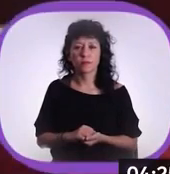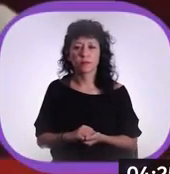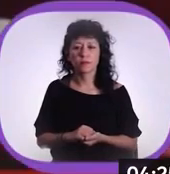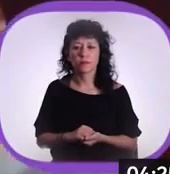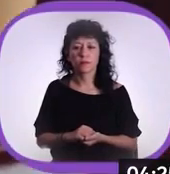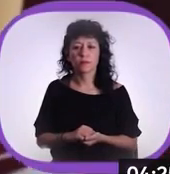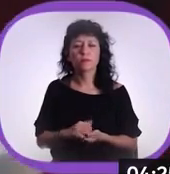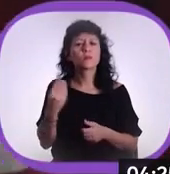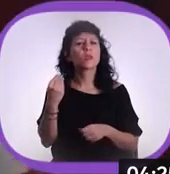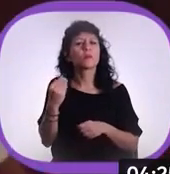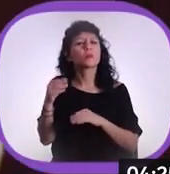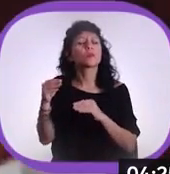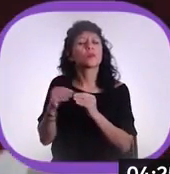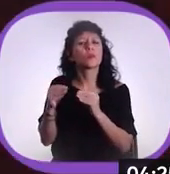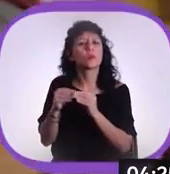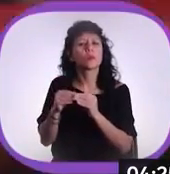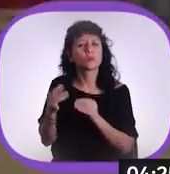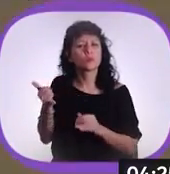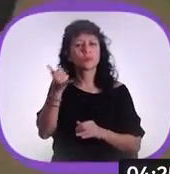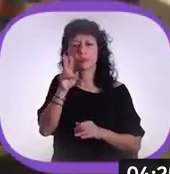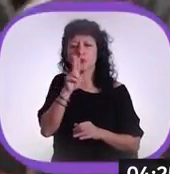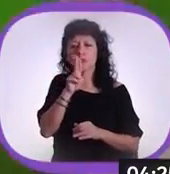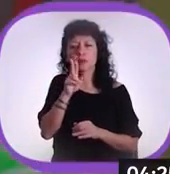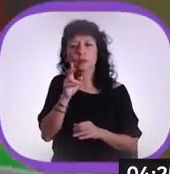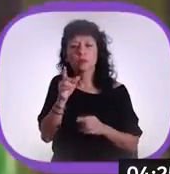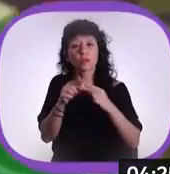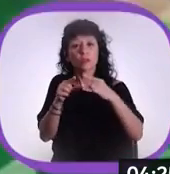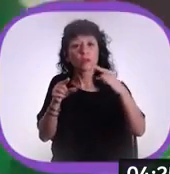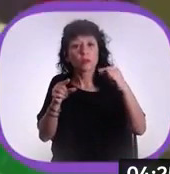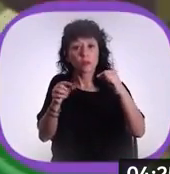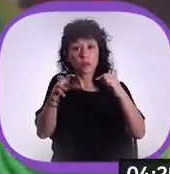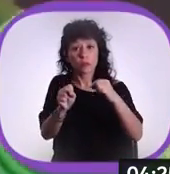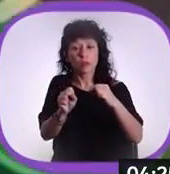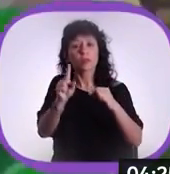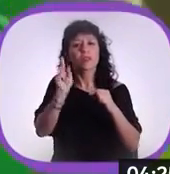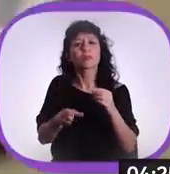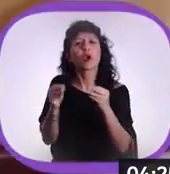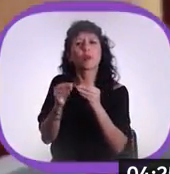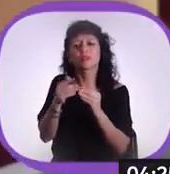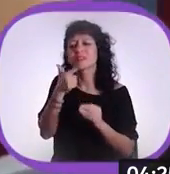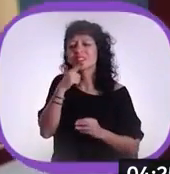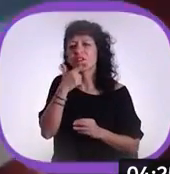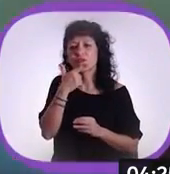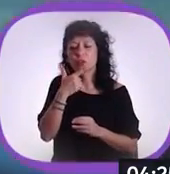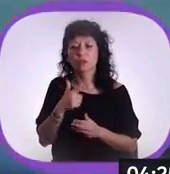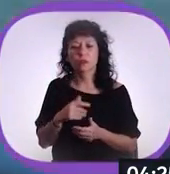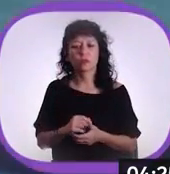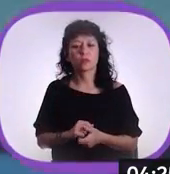Te escuchamos, Sage. ¿Qué pasa? Falta una llave de batalla y también Stanford. No creo que lo haga. ¿Qué?